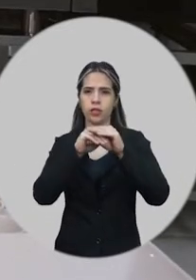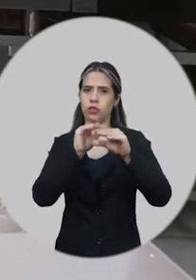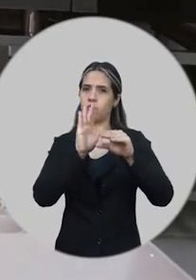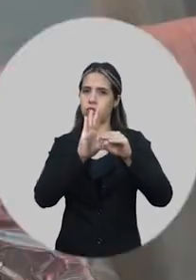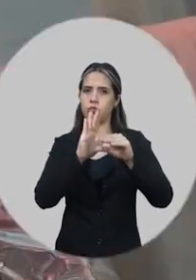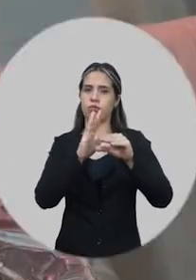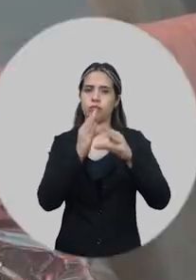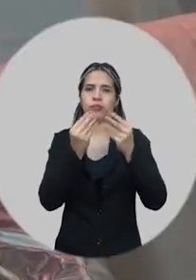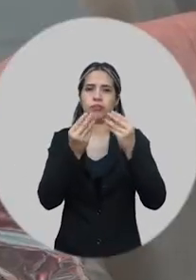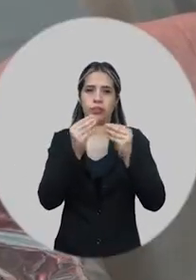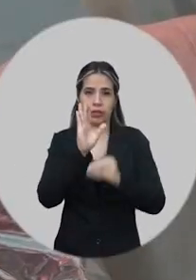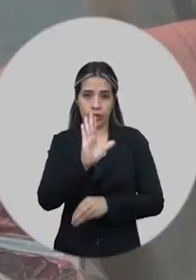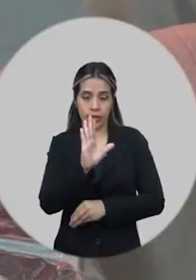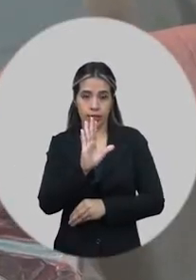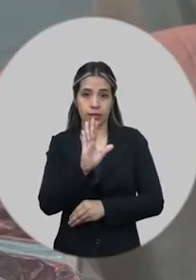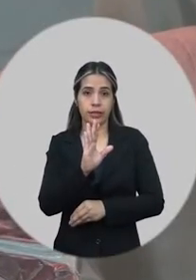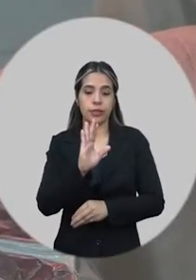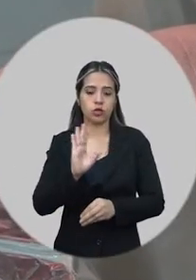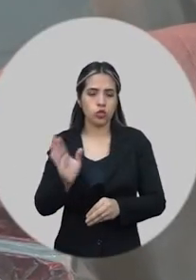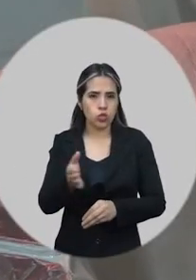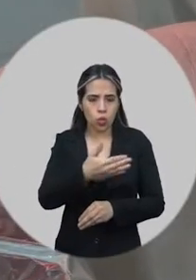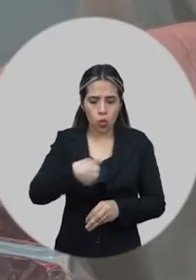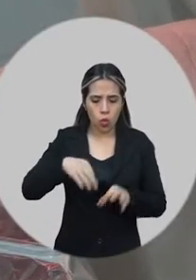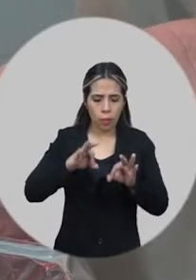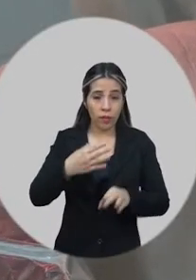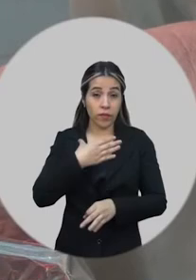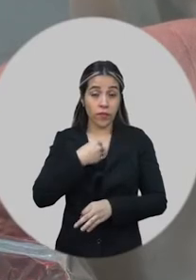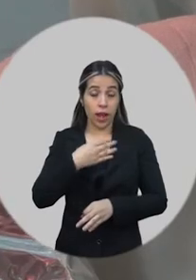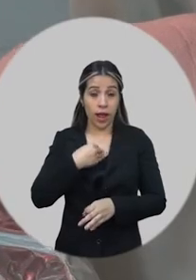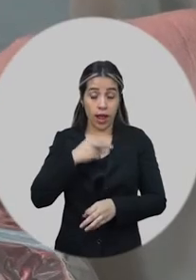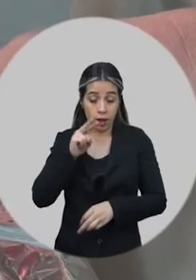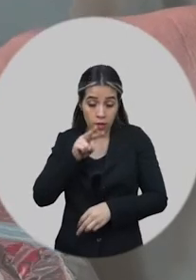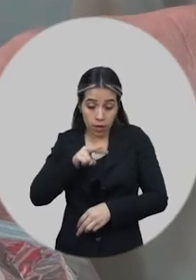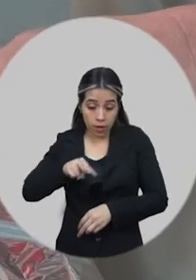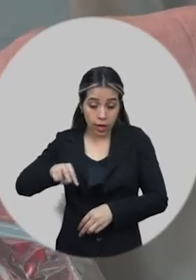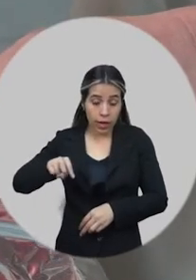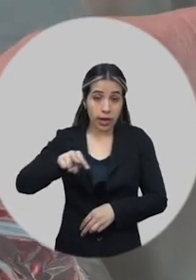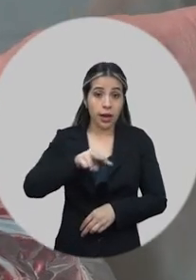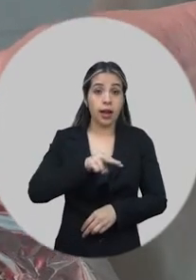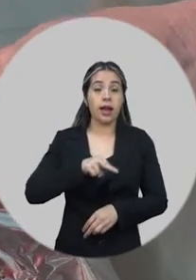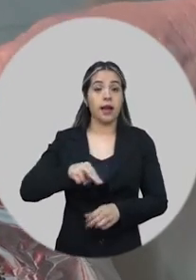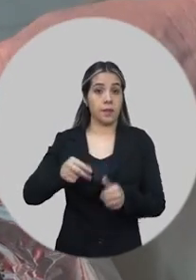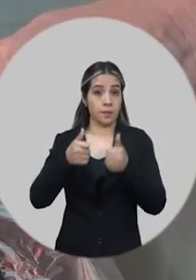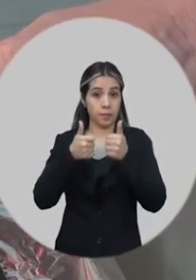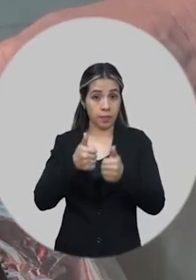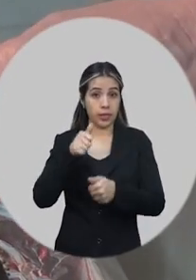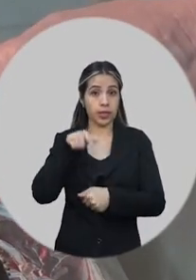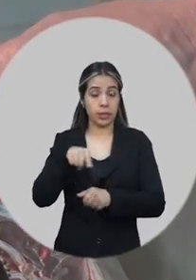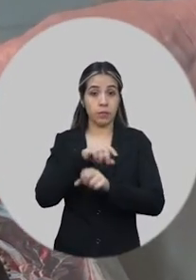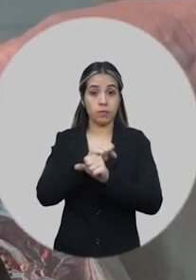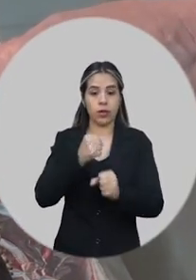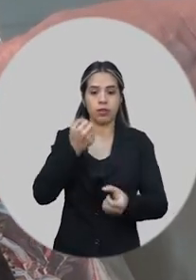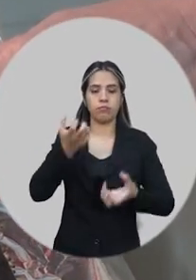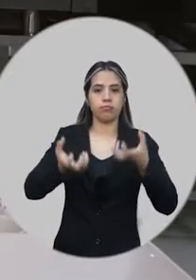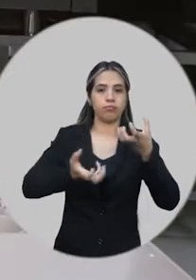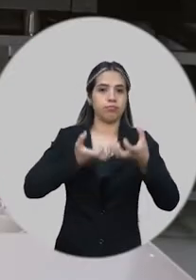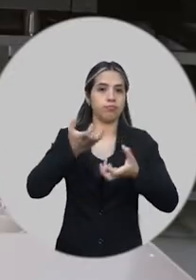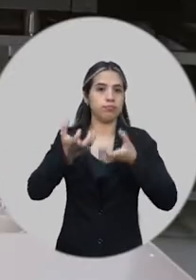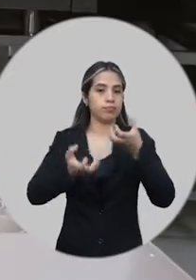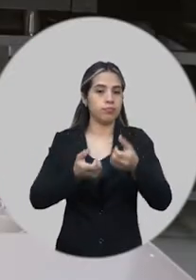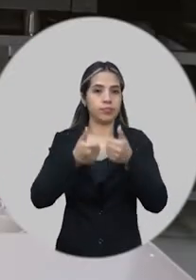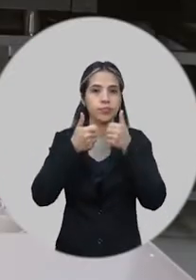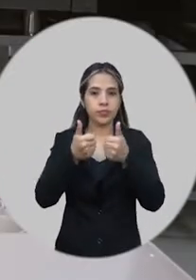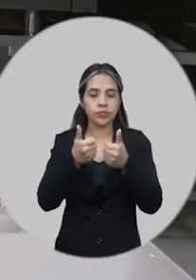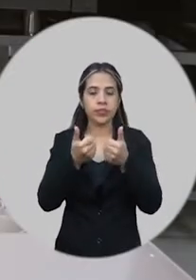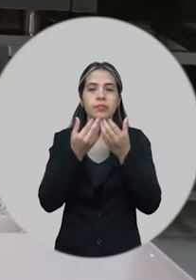dentro. Todas las piecitas de pollo tienen que quedar de esa manera para que una vez que se cocine, quede